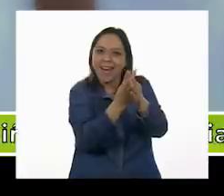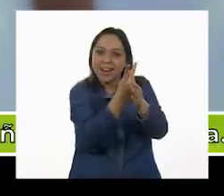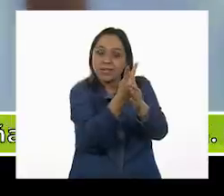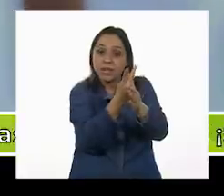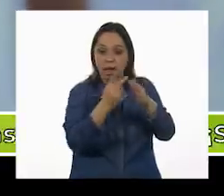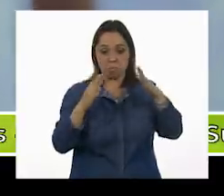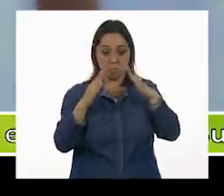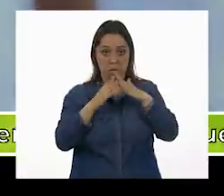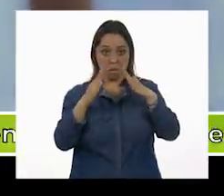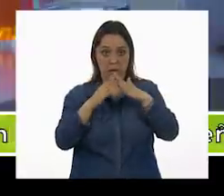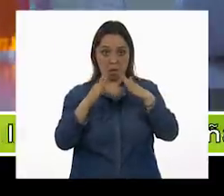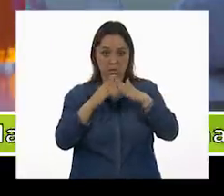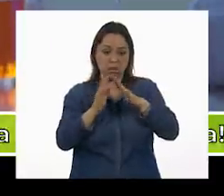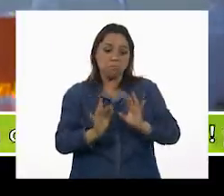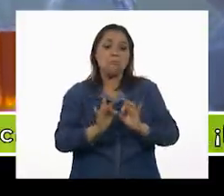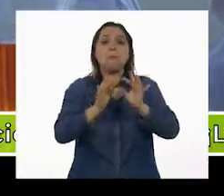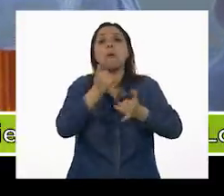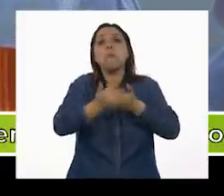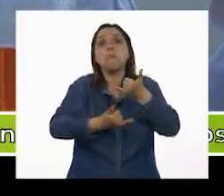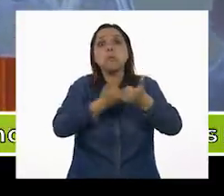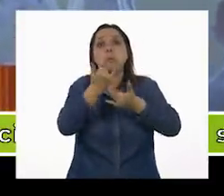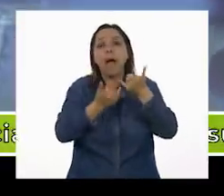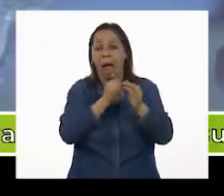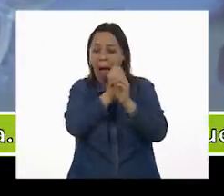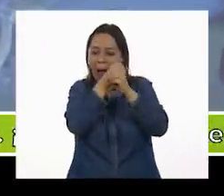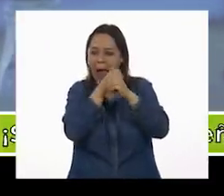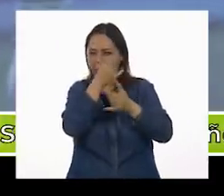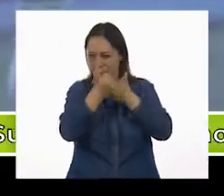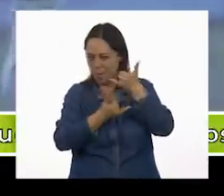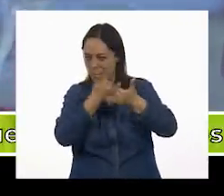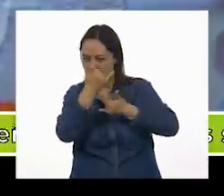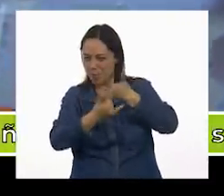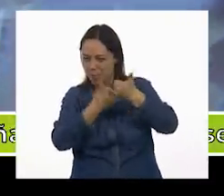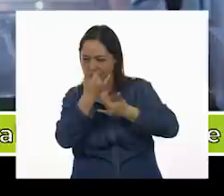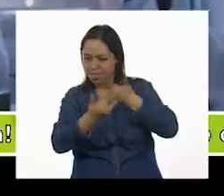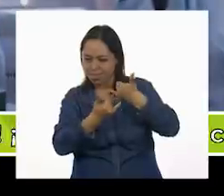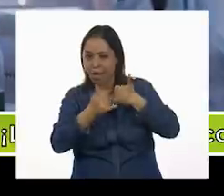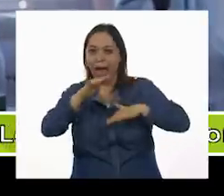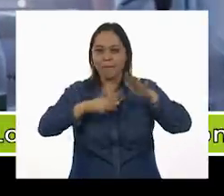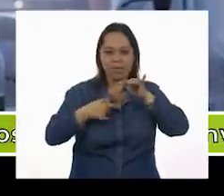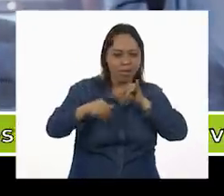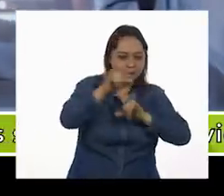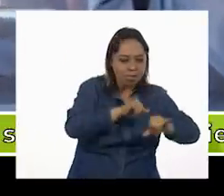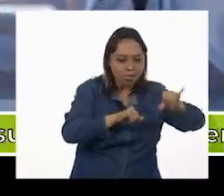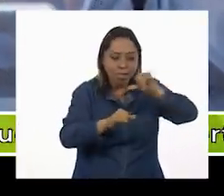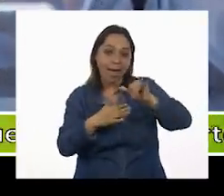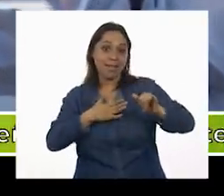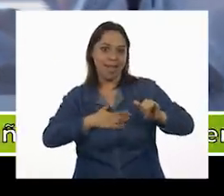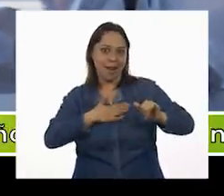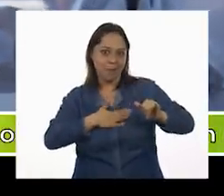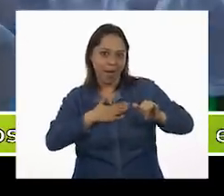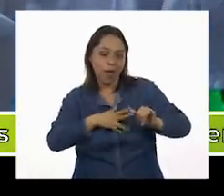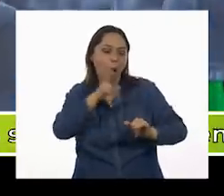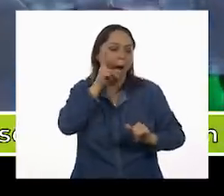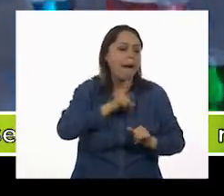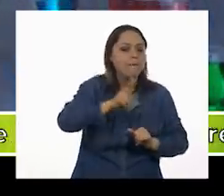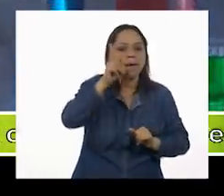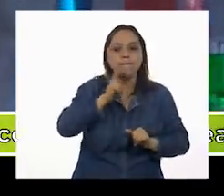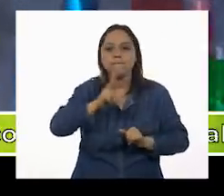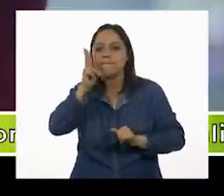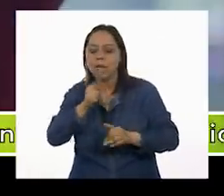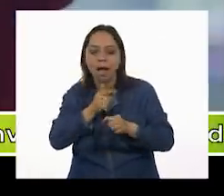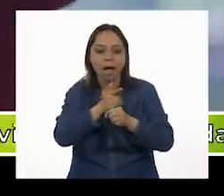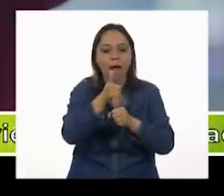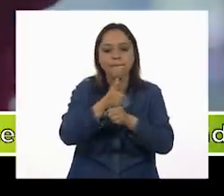mi casa todo empezó con un juego, con mi pequeño microscopio. A veces mezclando cosas en el baño y explorando todo lo que